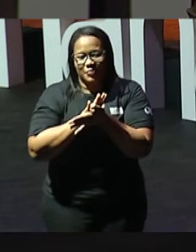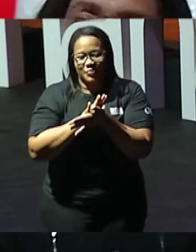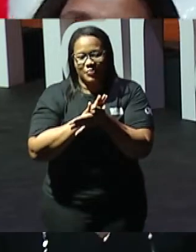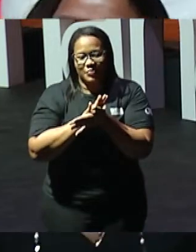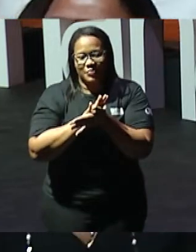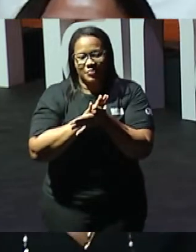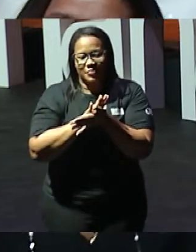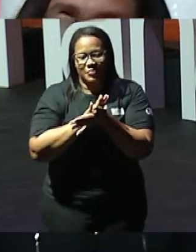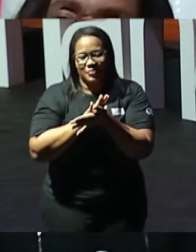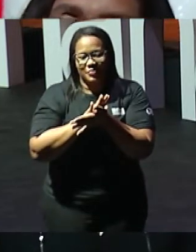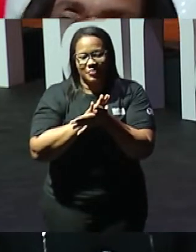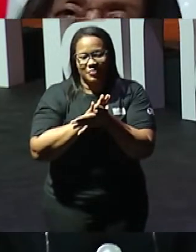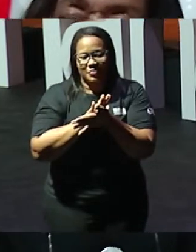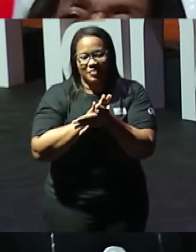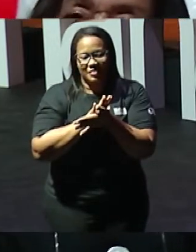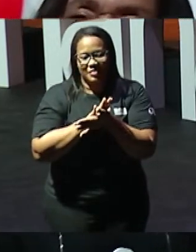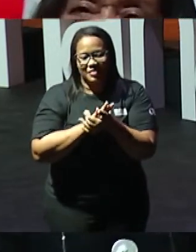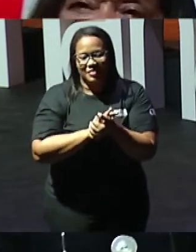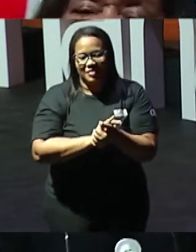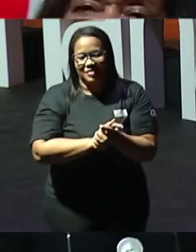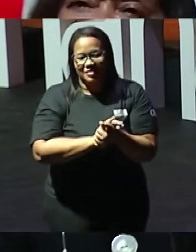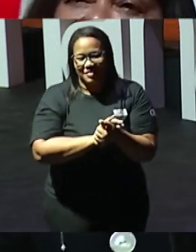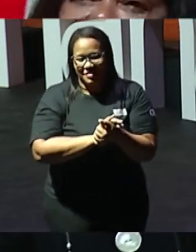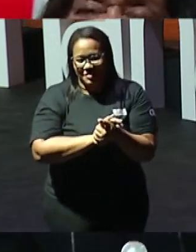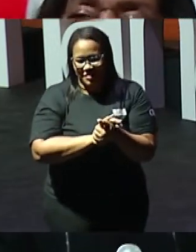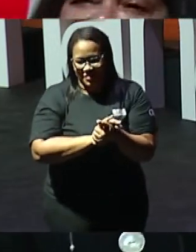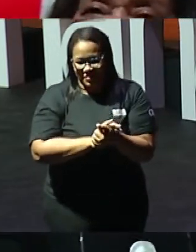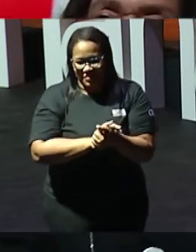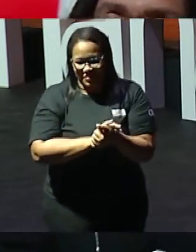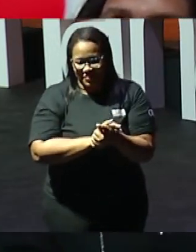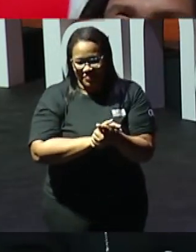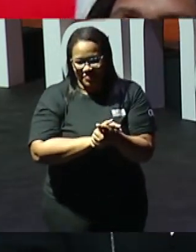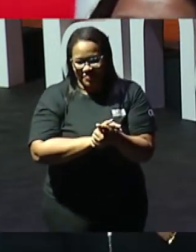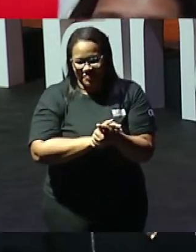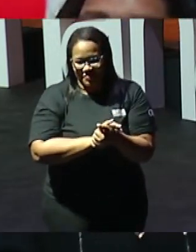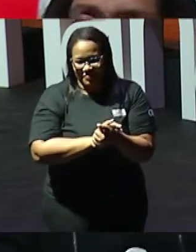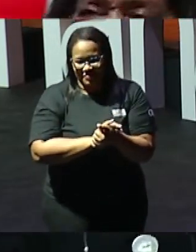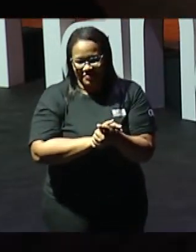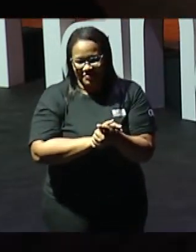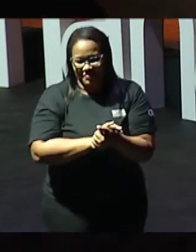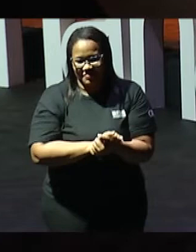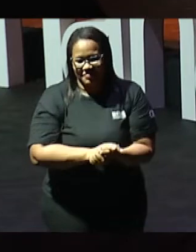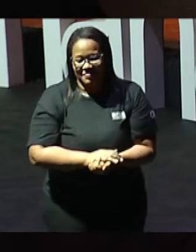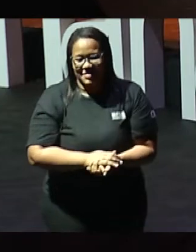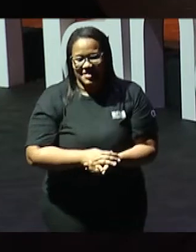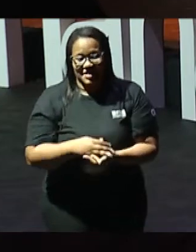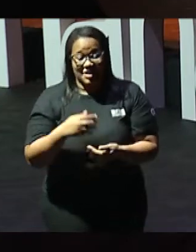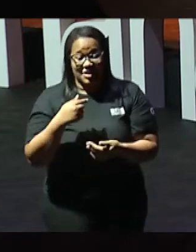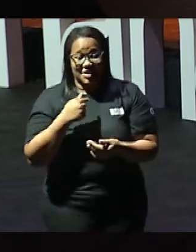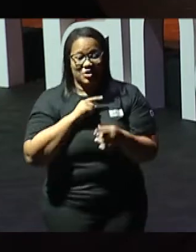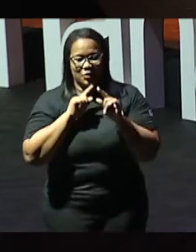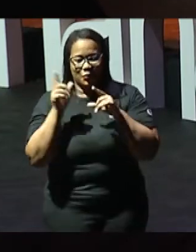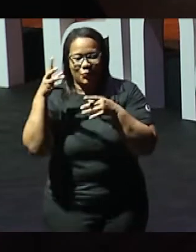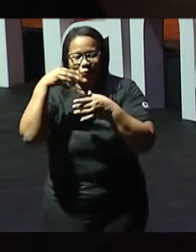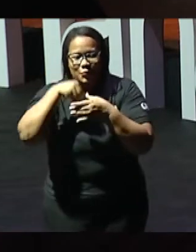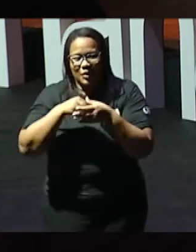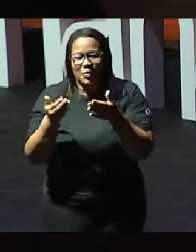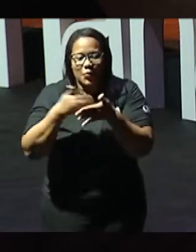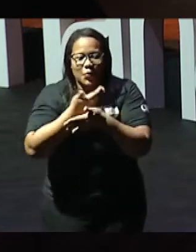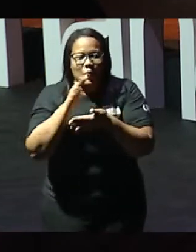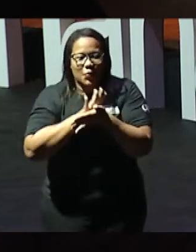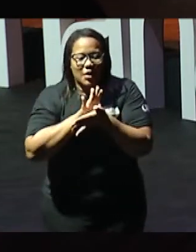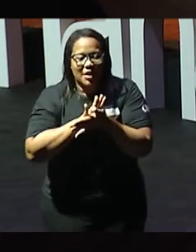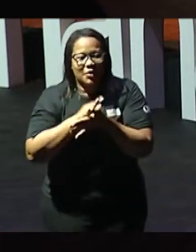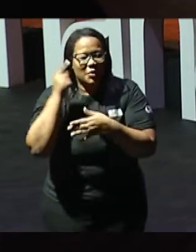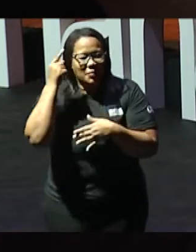que este tiempo está acabando ya yo no voy a ir por la mitad de todo yo voy a hacer un lío aquí y resulta que